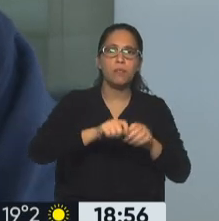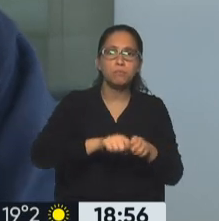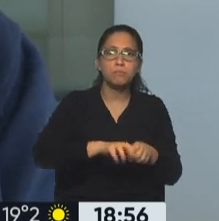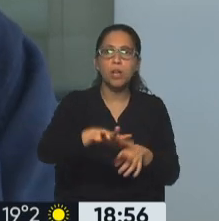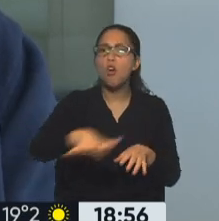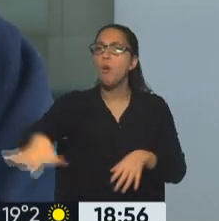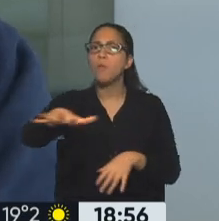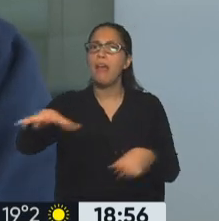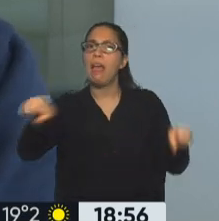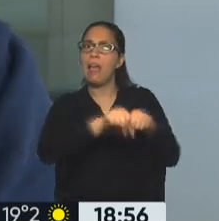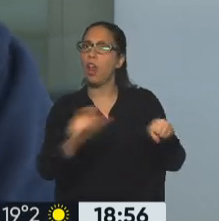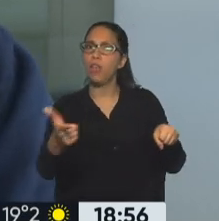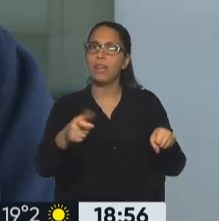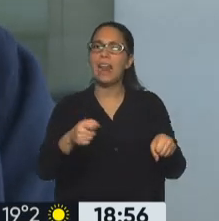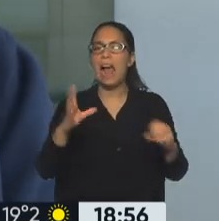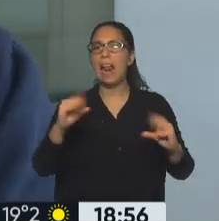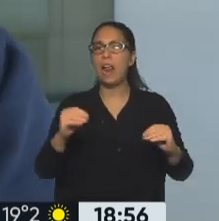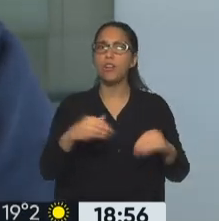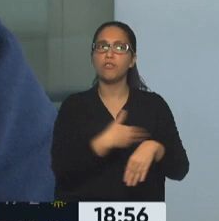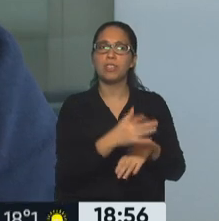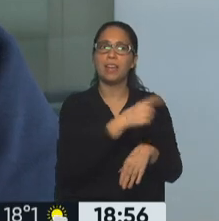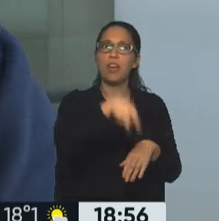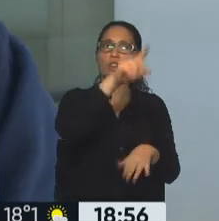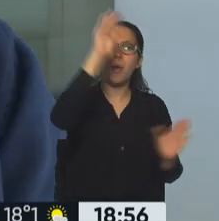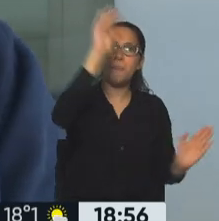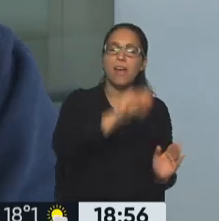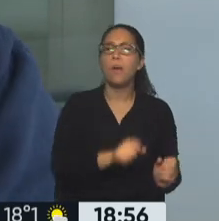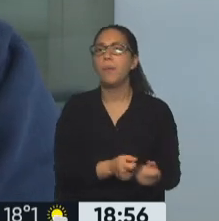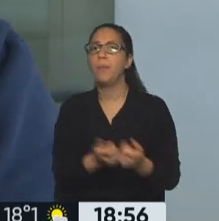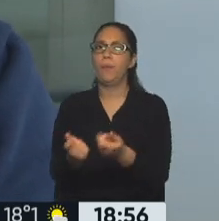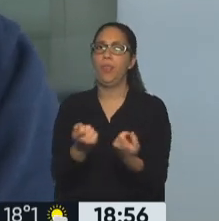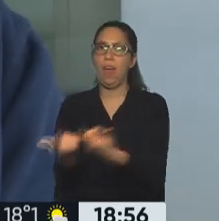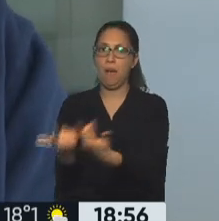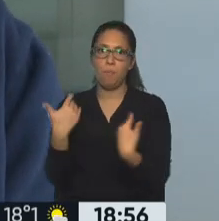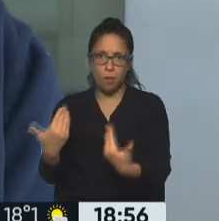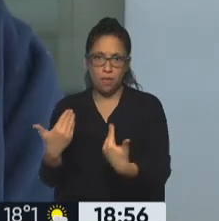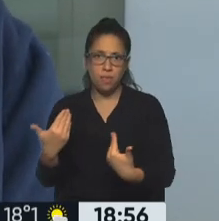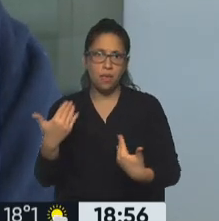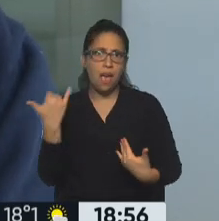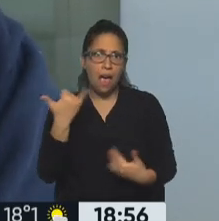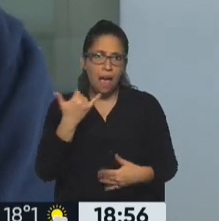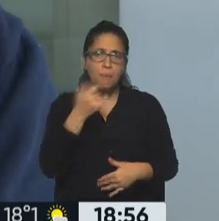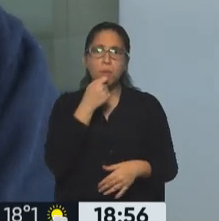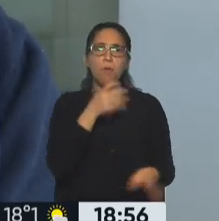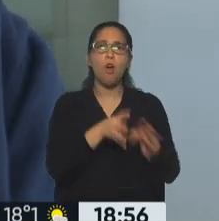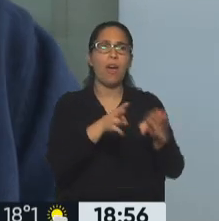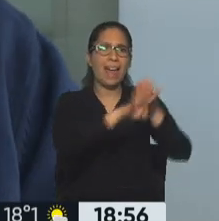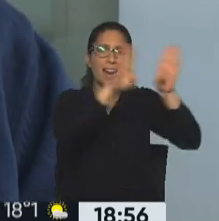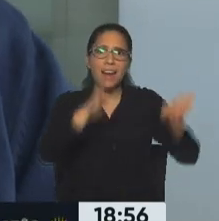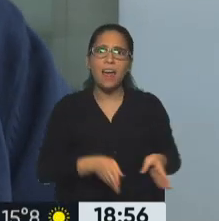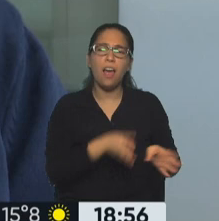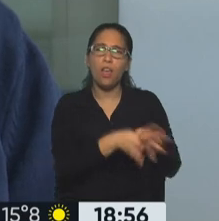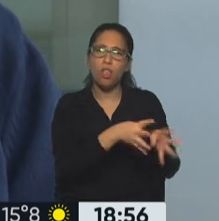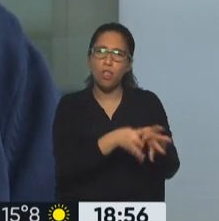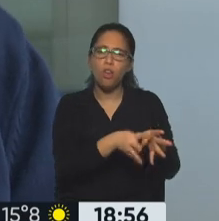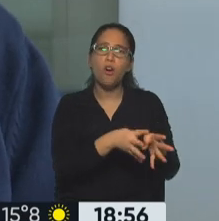conectada, ¿no? Hoy en día hay montones de localidades en nuestro país que tienen un generador a gasoil y